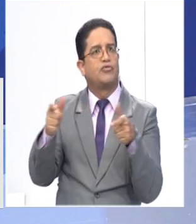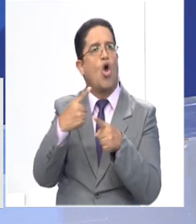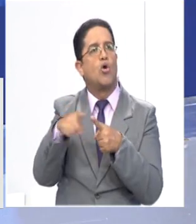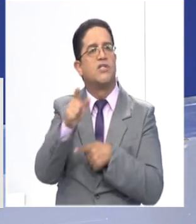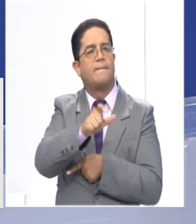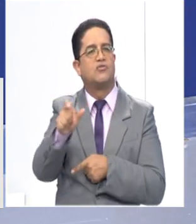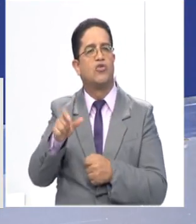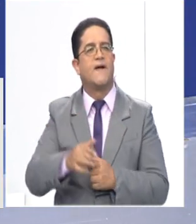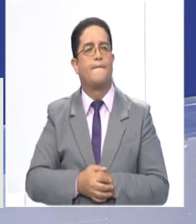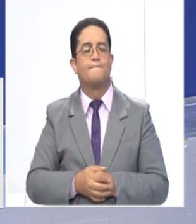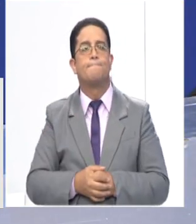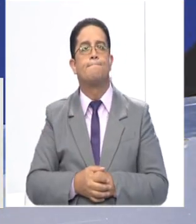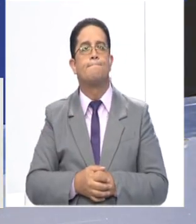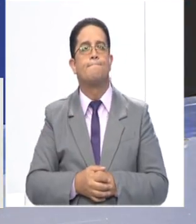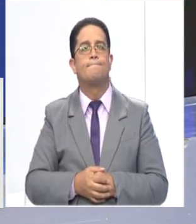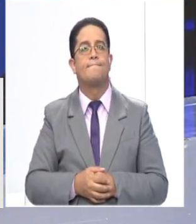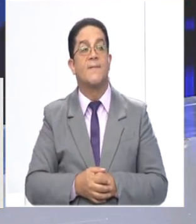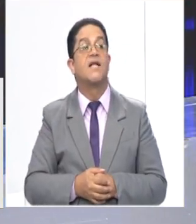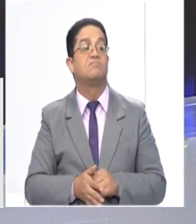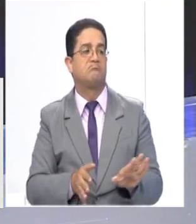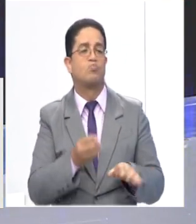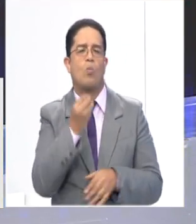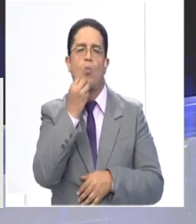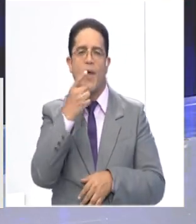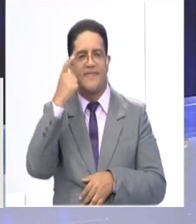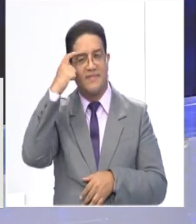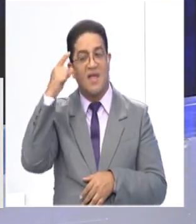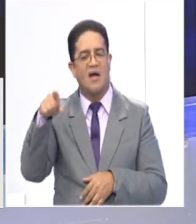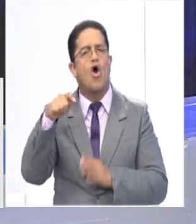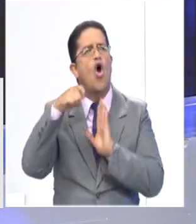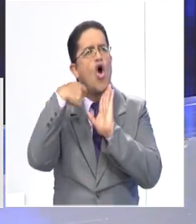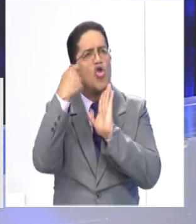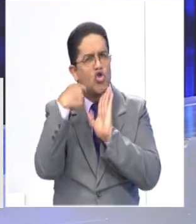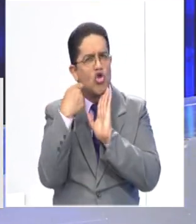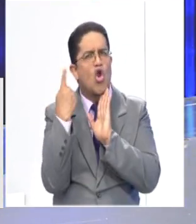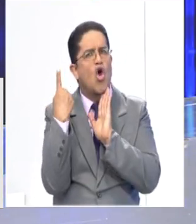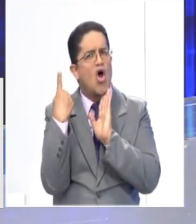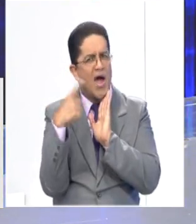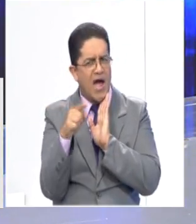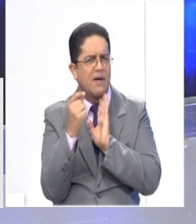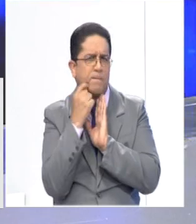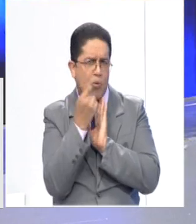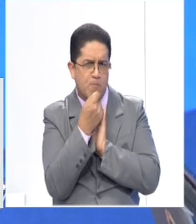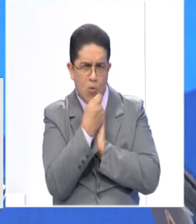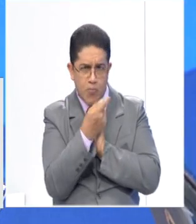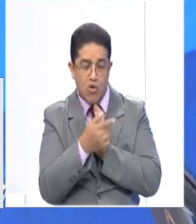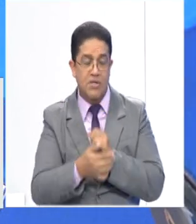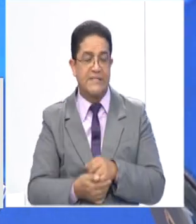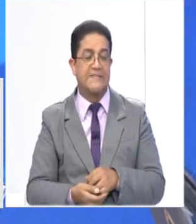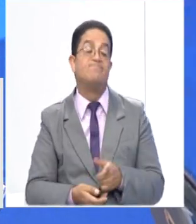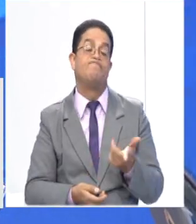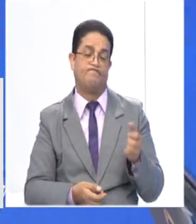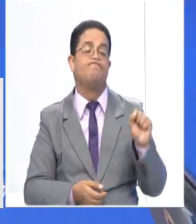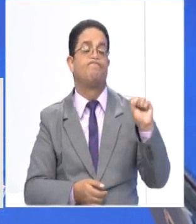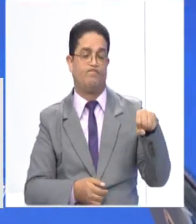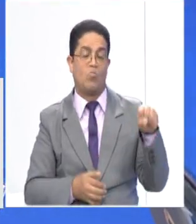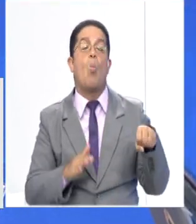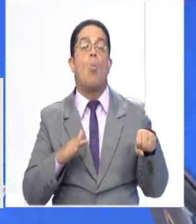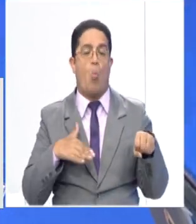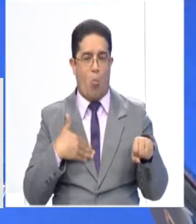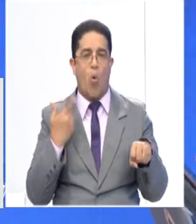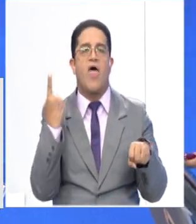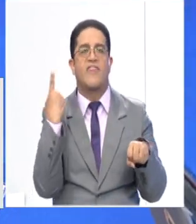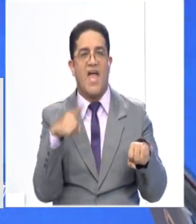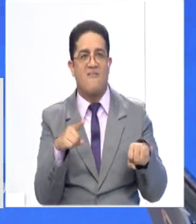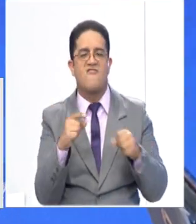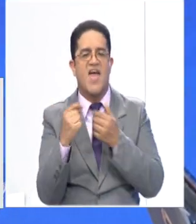Marcano nos dice, buen día, a nivel odontológico, ¿hay lesiones por la viruela del mono? Se dicen que pueden haber lesiones en las